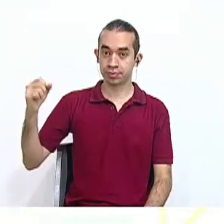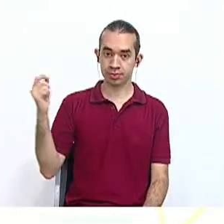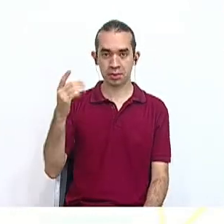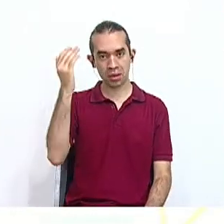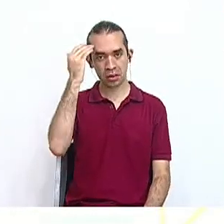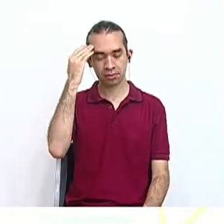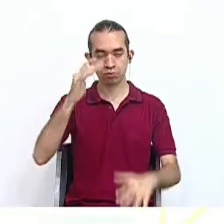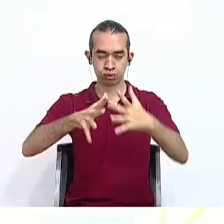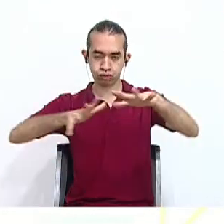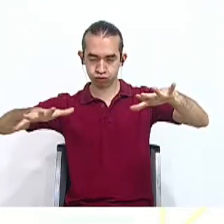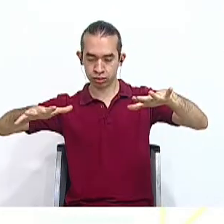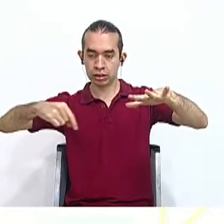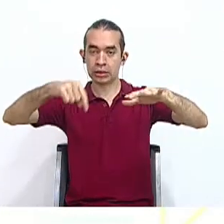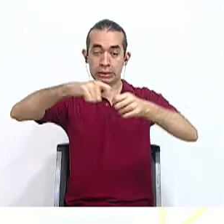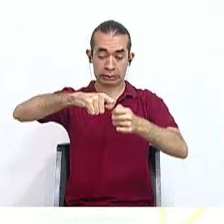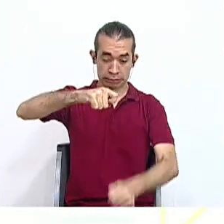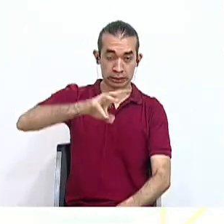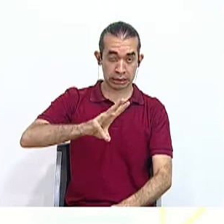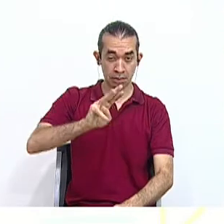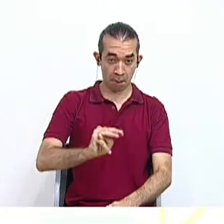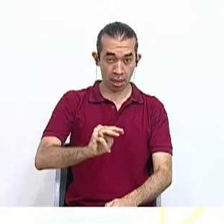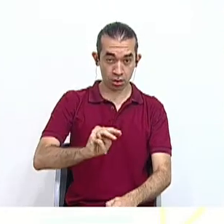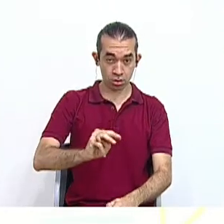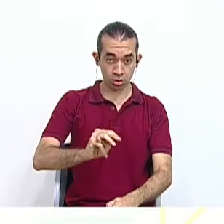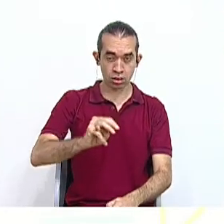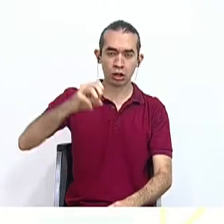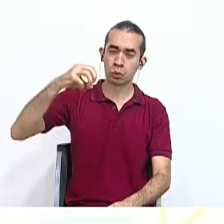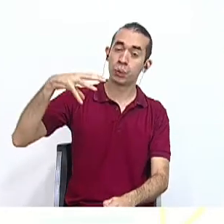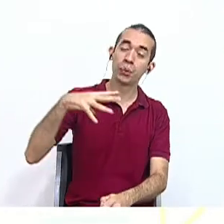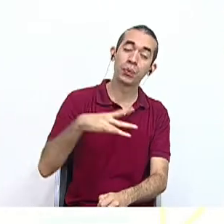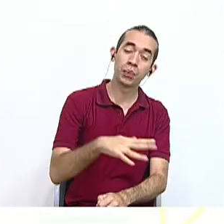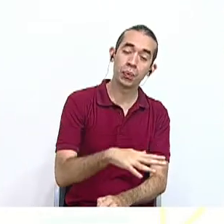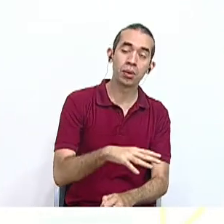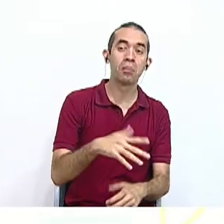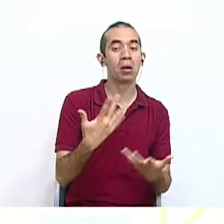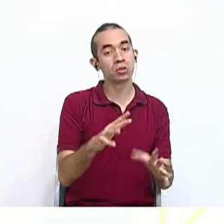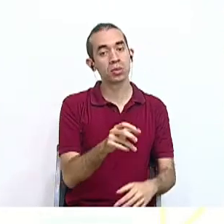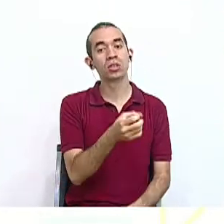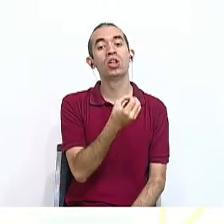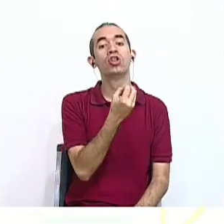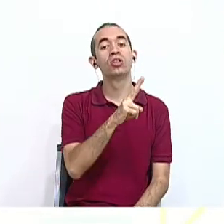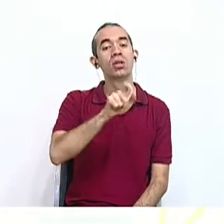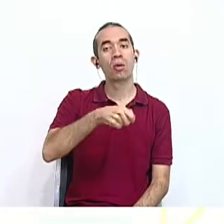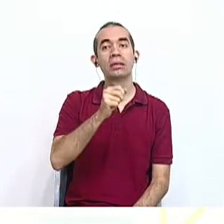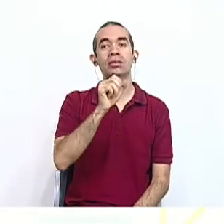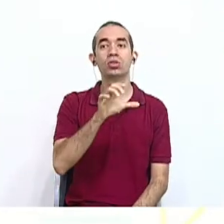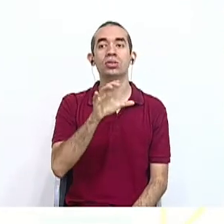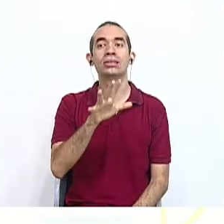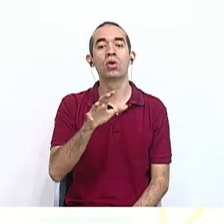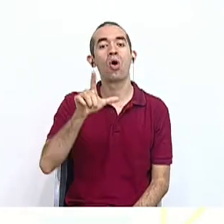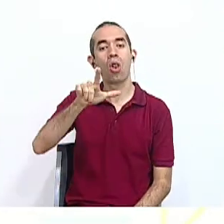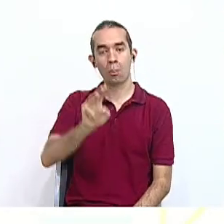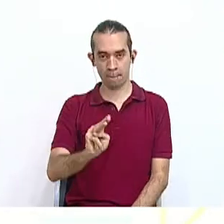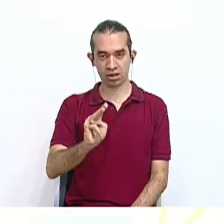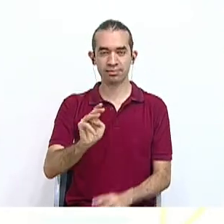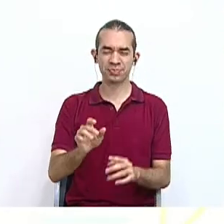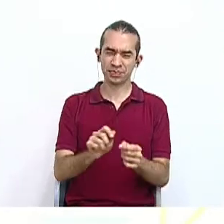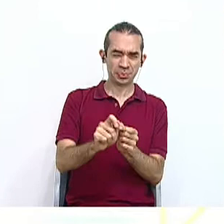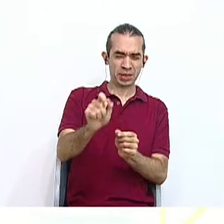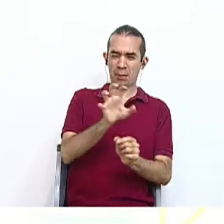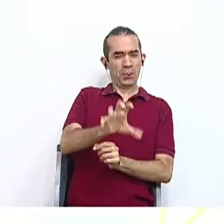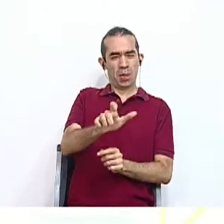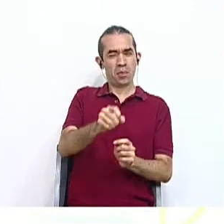una profundidad de 6 metros es aproximadamente a 12,05 lumen. Muy bien.